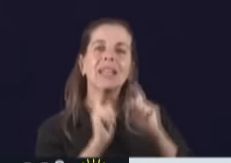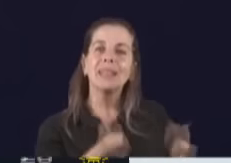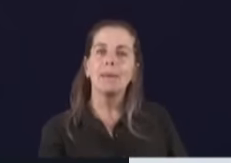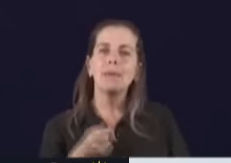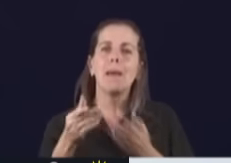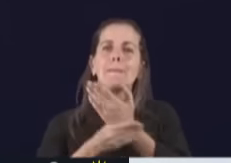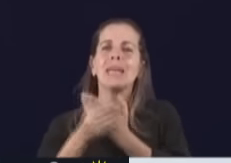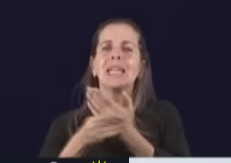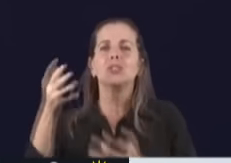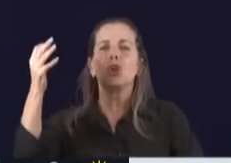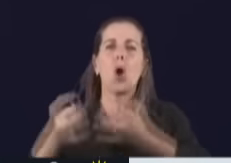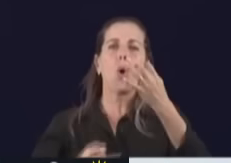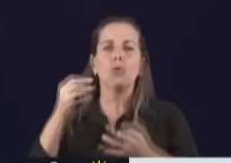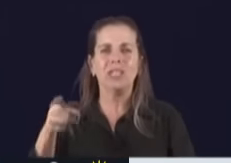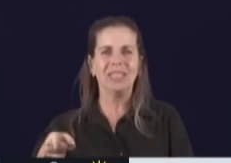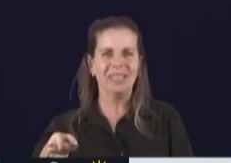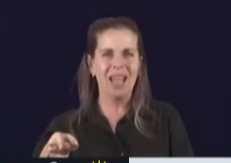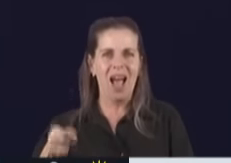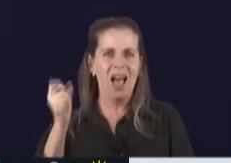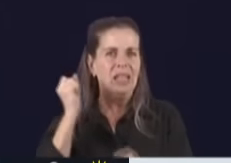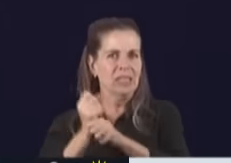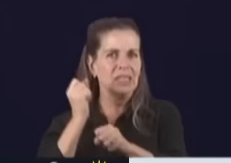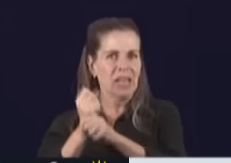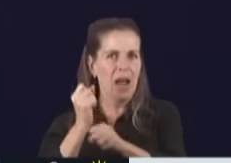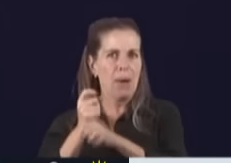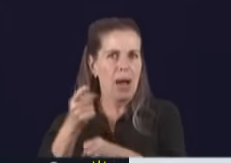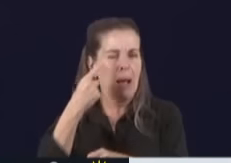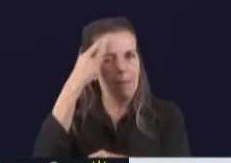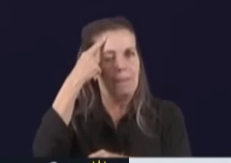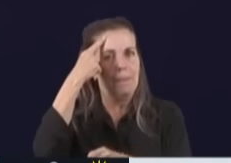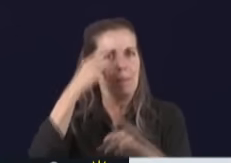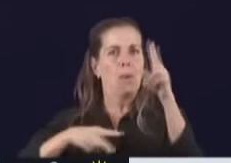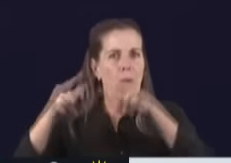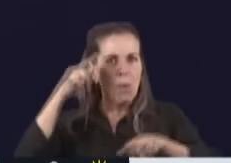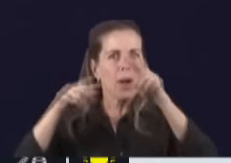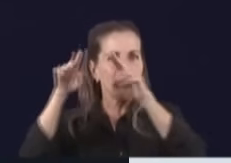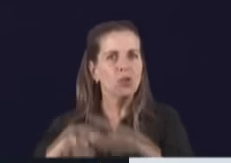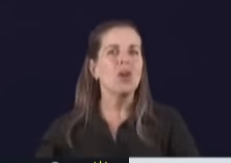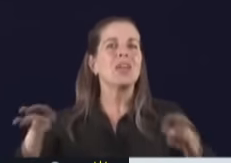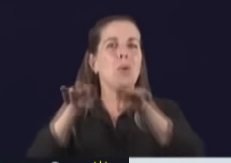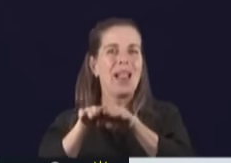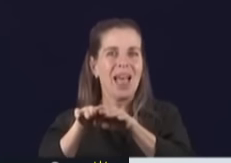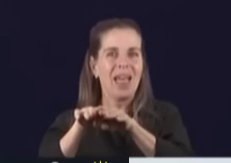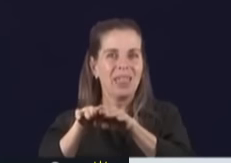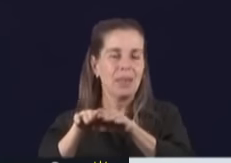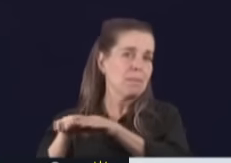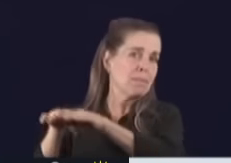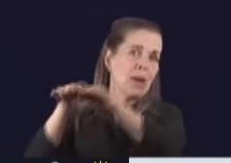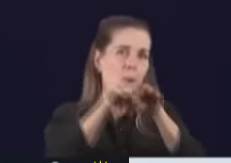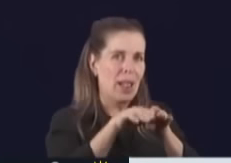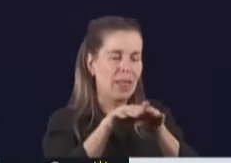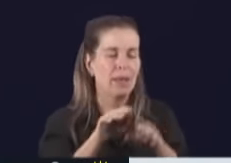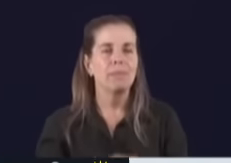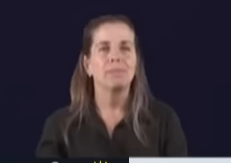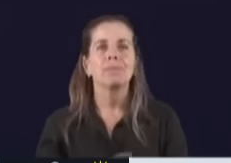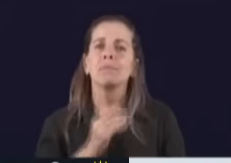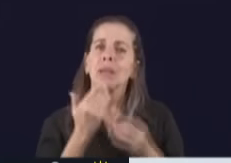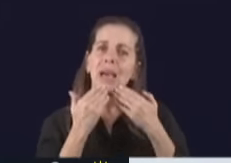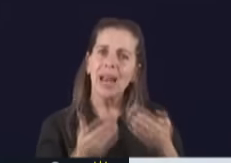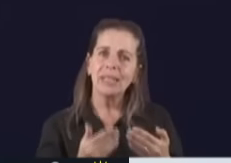por agilizar los tiempos de la justicia y poner en plano de igualdad a todos frente a la ley, al ministro